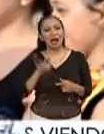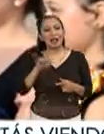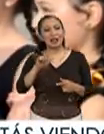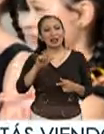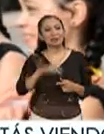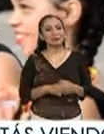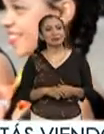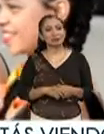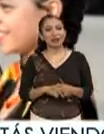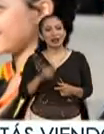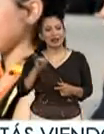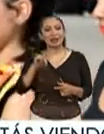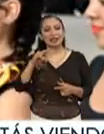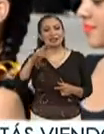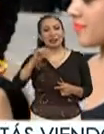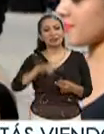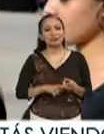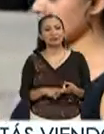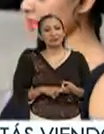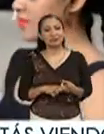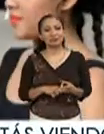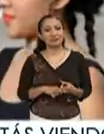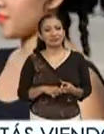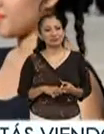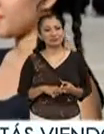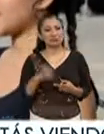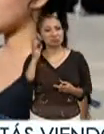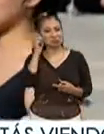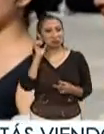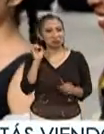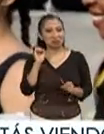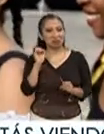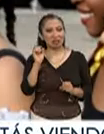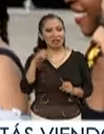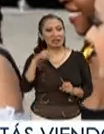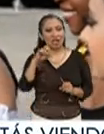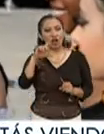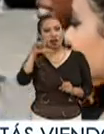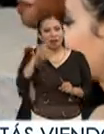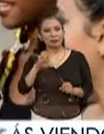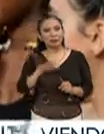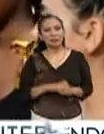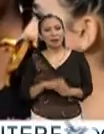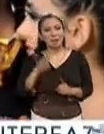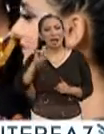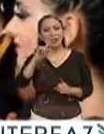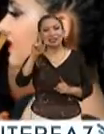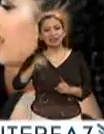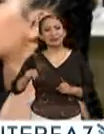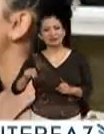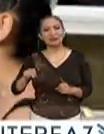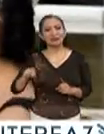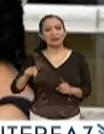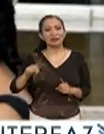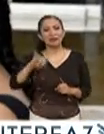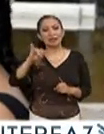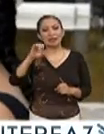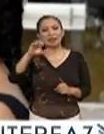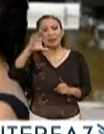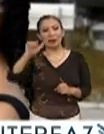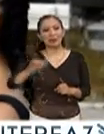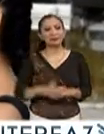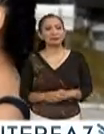Ribeiro. Letícia Torelli. Ana Luísa Manuel. Nicole Oliveira. Beatriz Martins. Jéssica